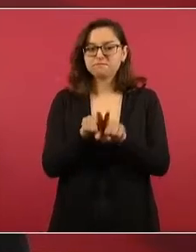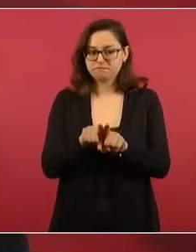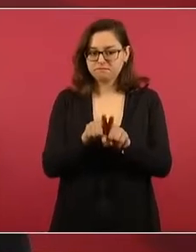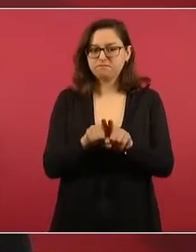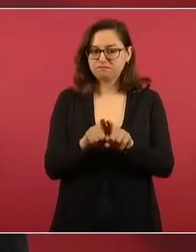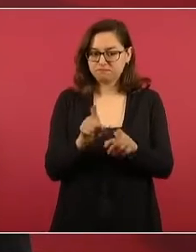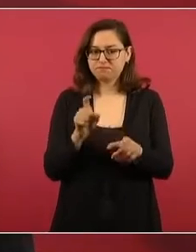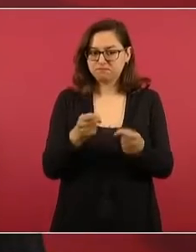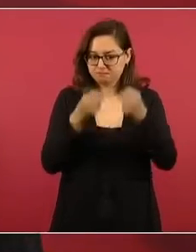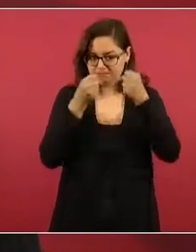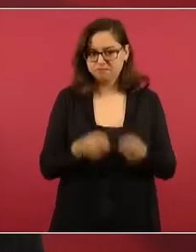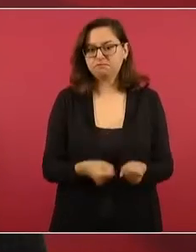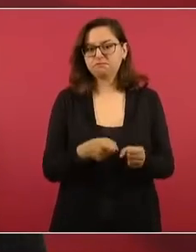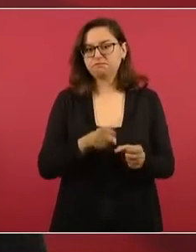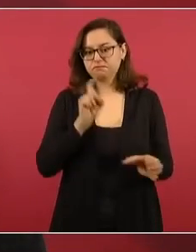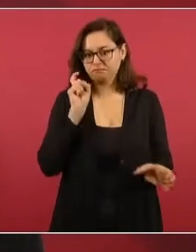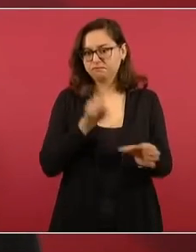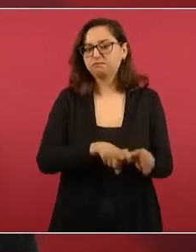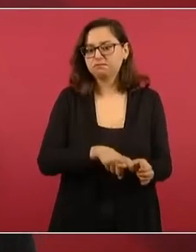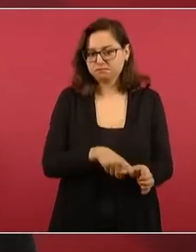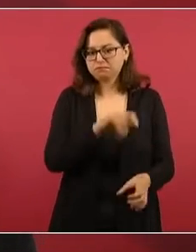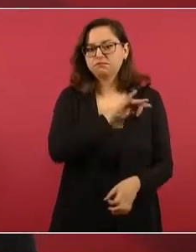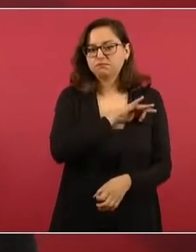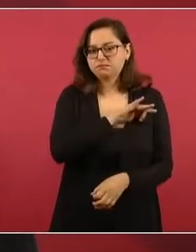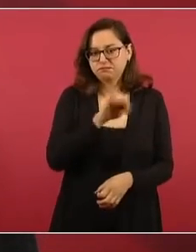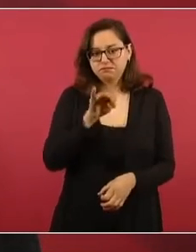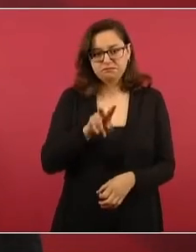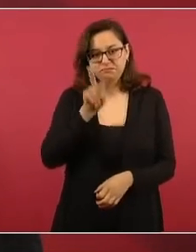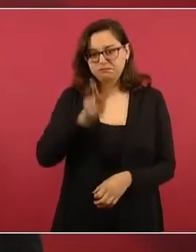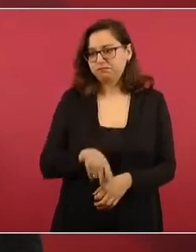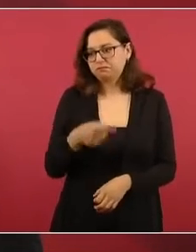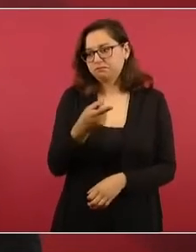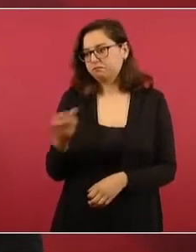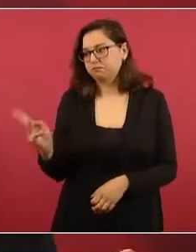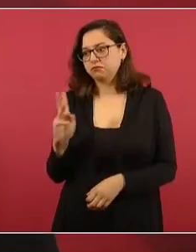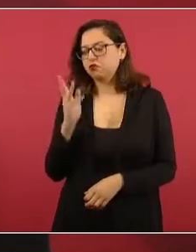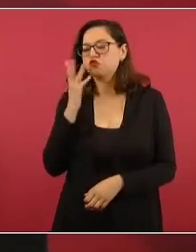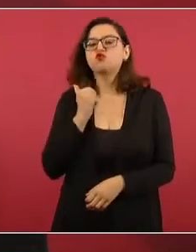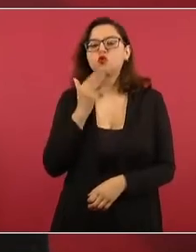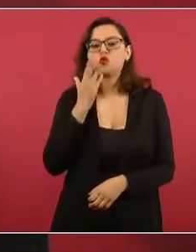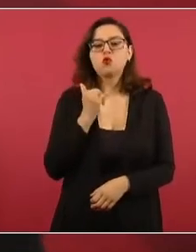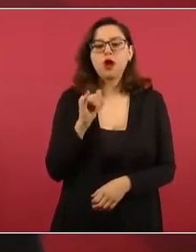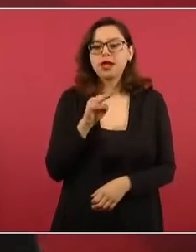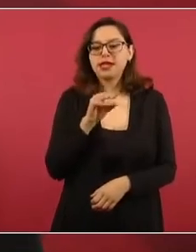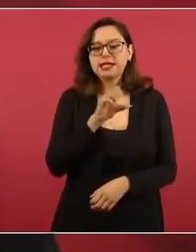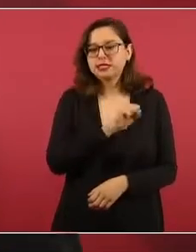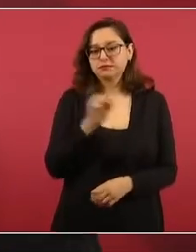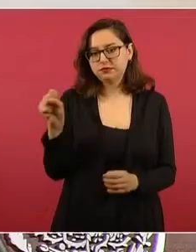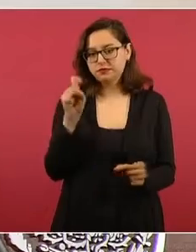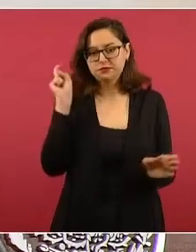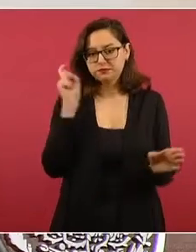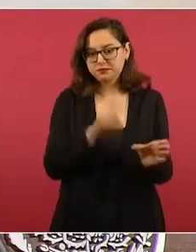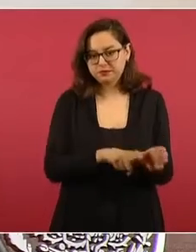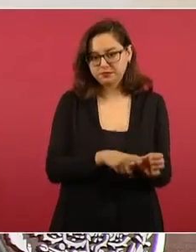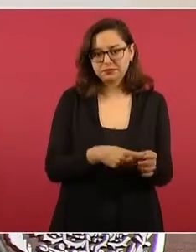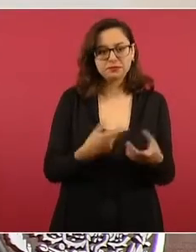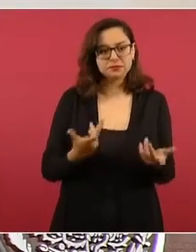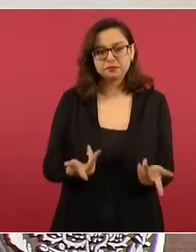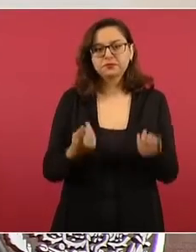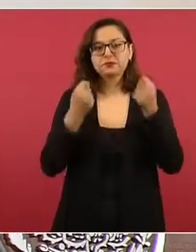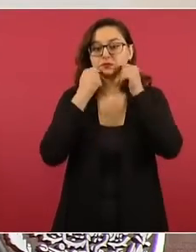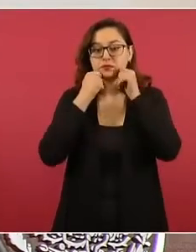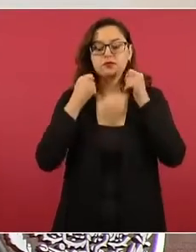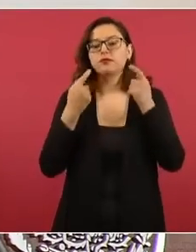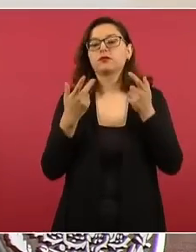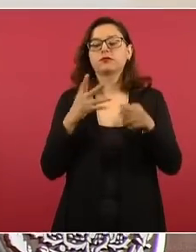este seguro porque pues es una realidad que no cuentan con seguridad social y tanto corresponsales como trabajadores que